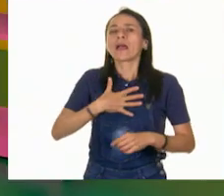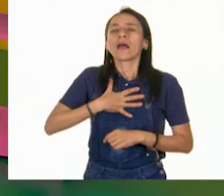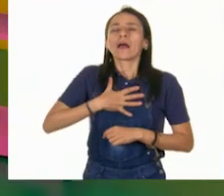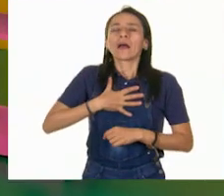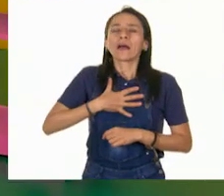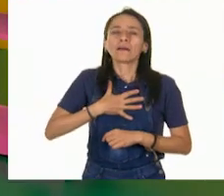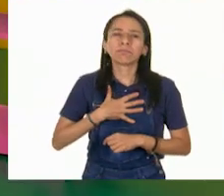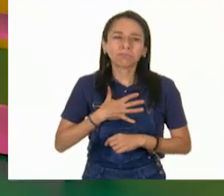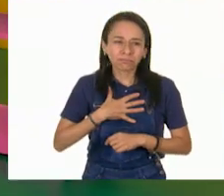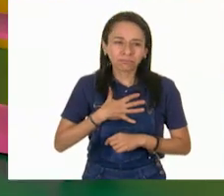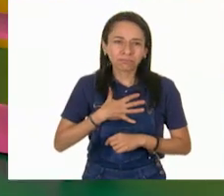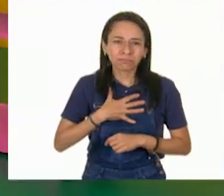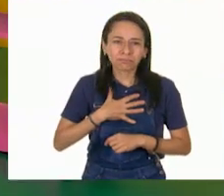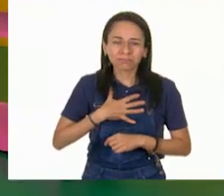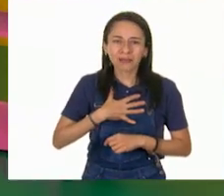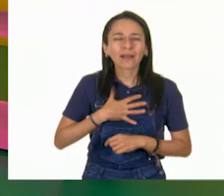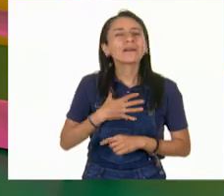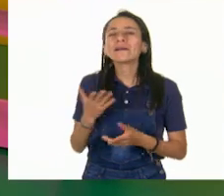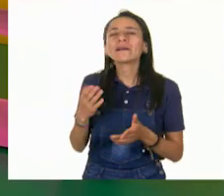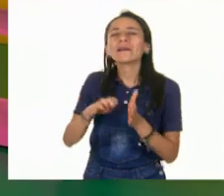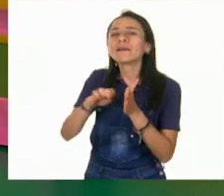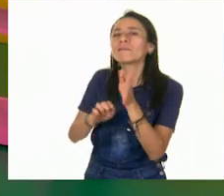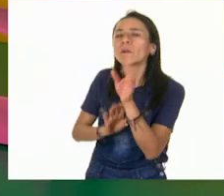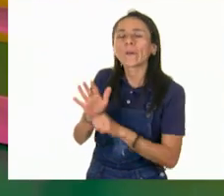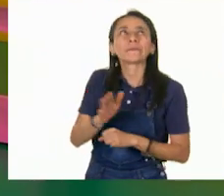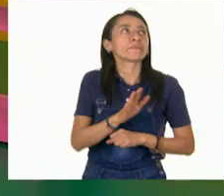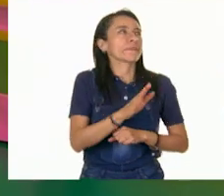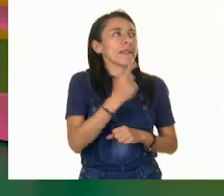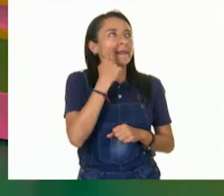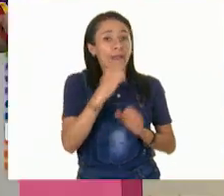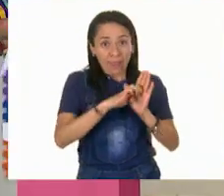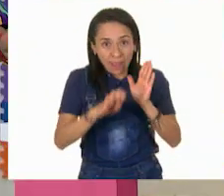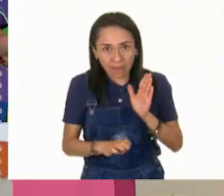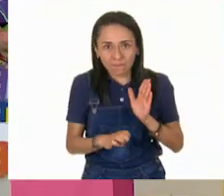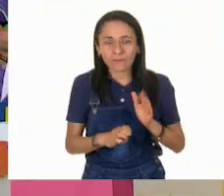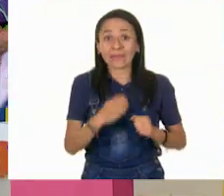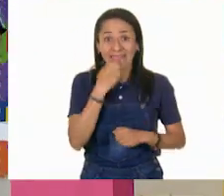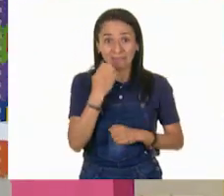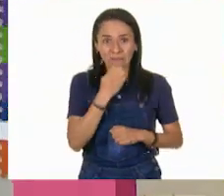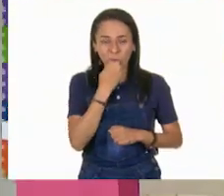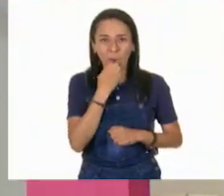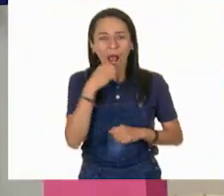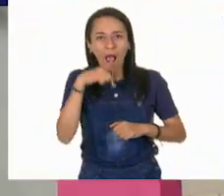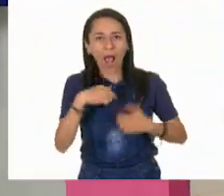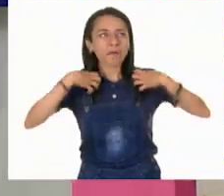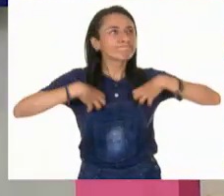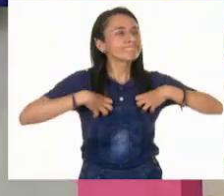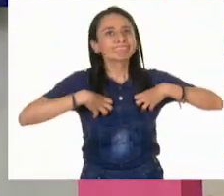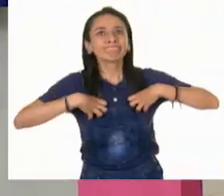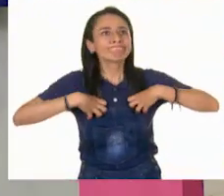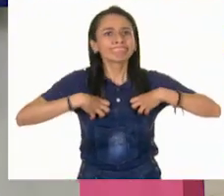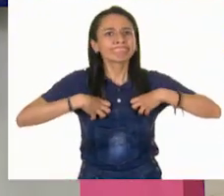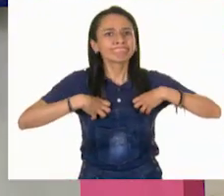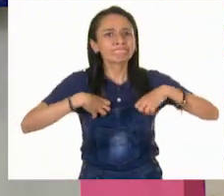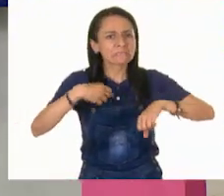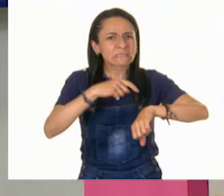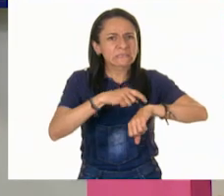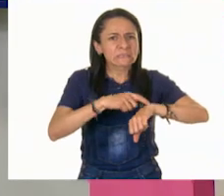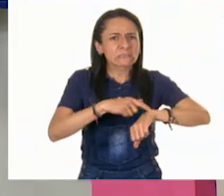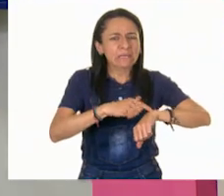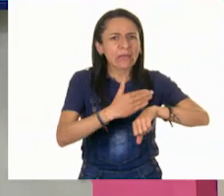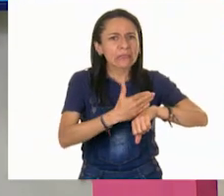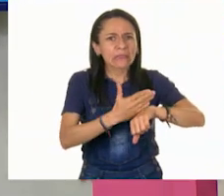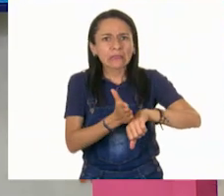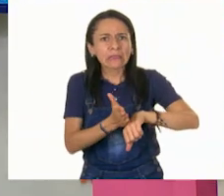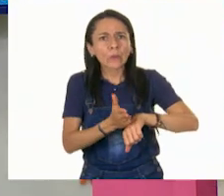por ejemplo... Cuando, por ejemplo, estás en la escuela y no han llegado por ti en la tarde y estás así como angustiado y